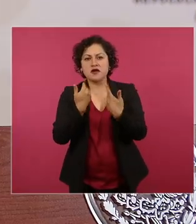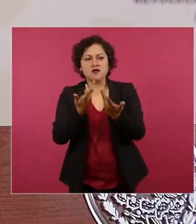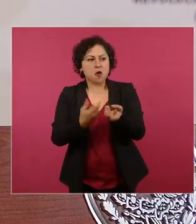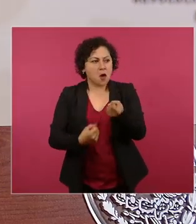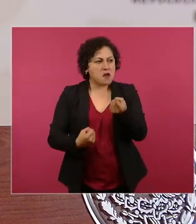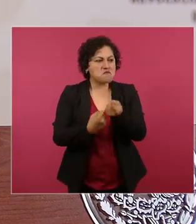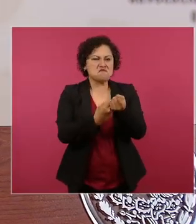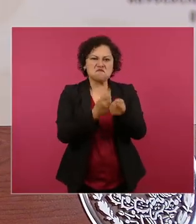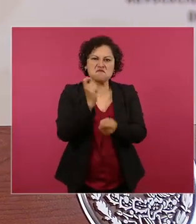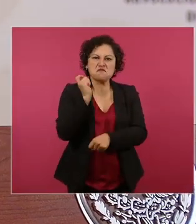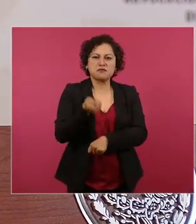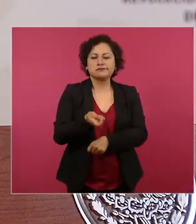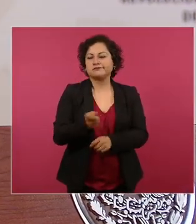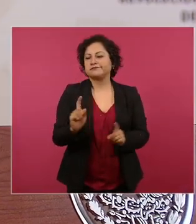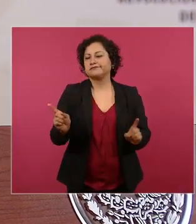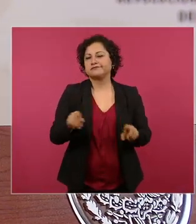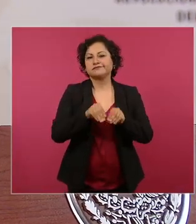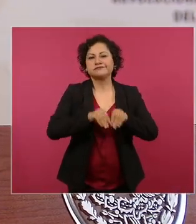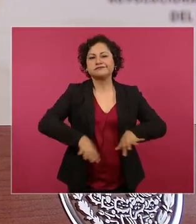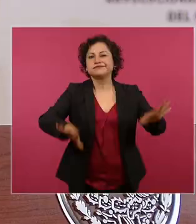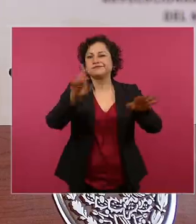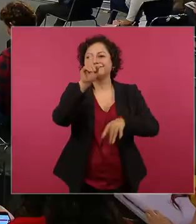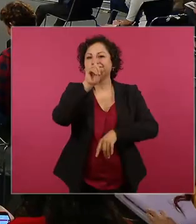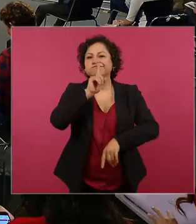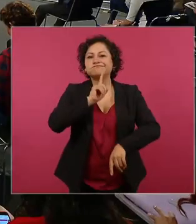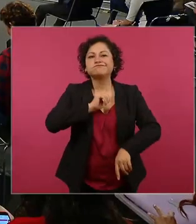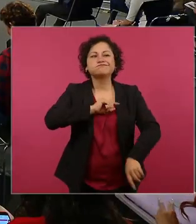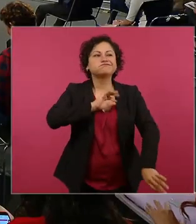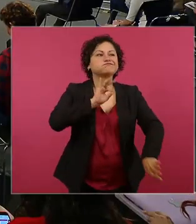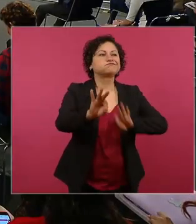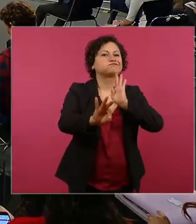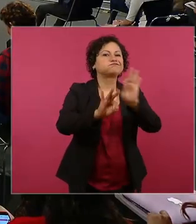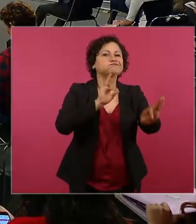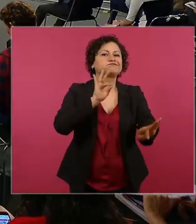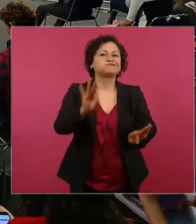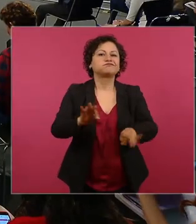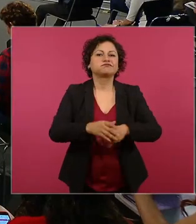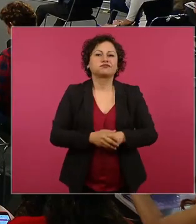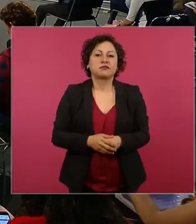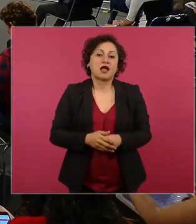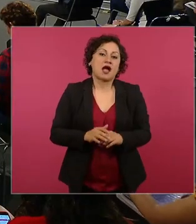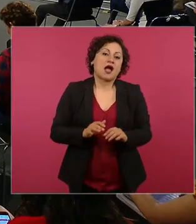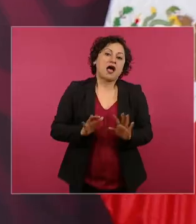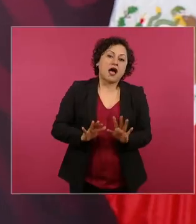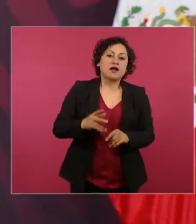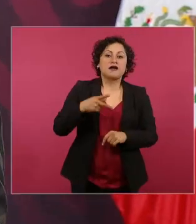Pero trajeron al mejor periodista del mundo,